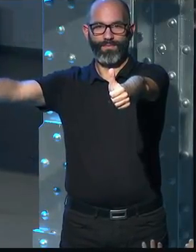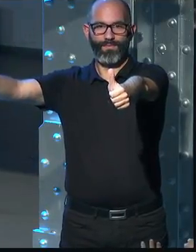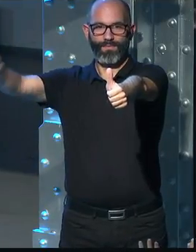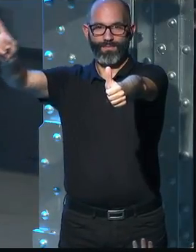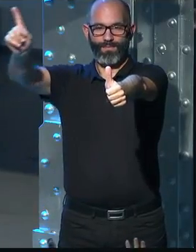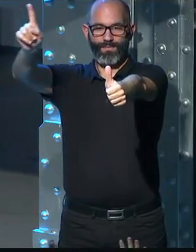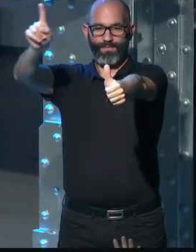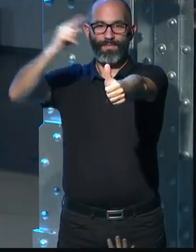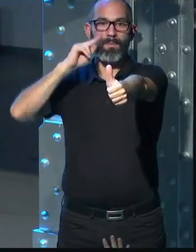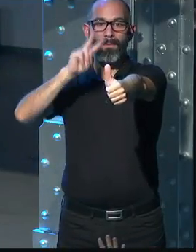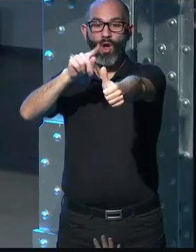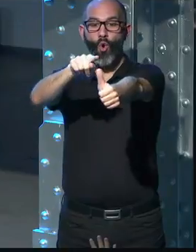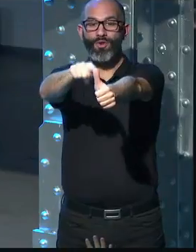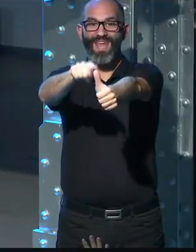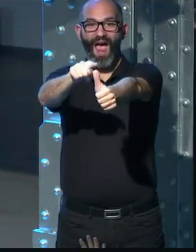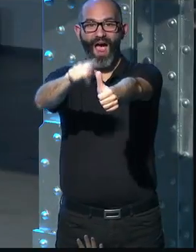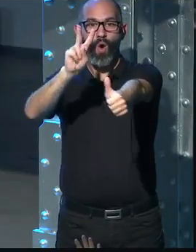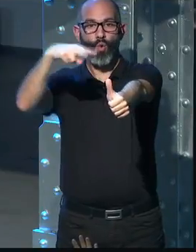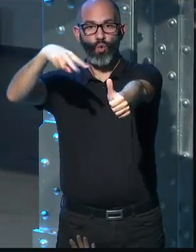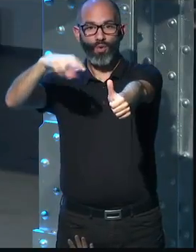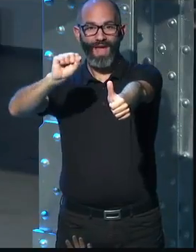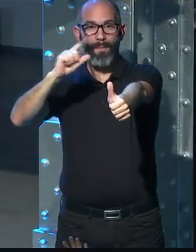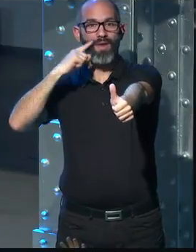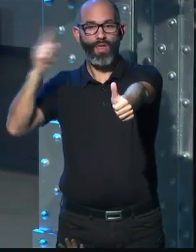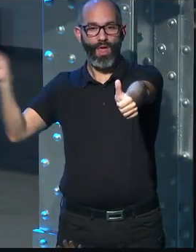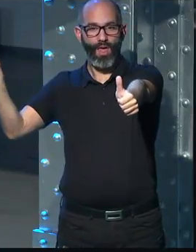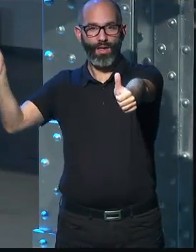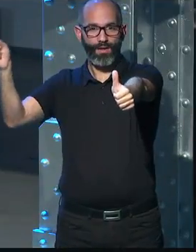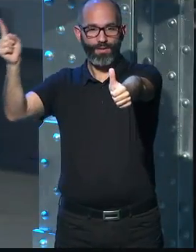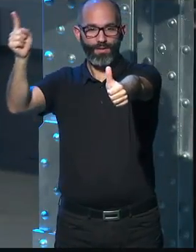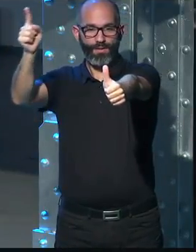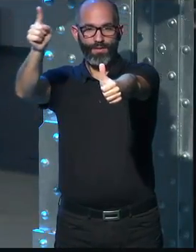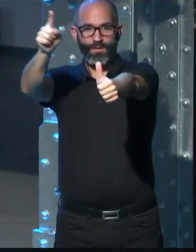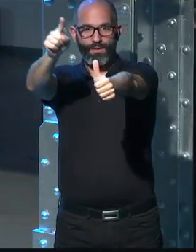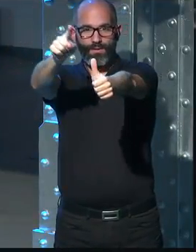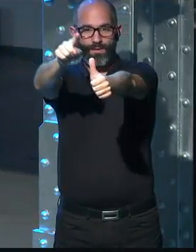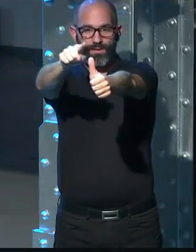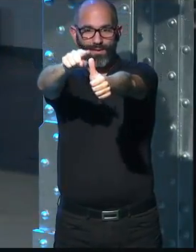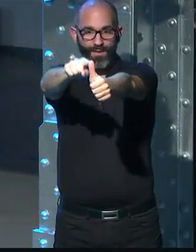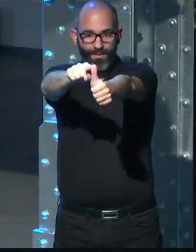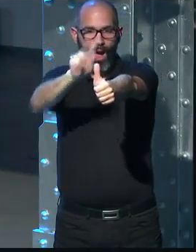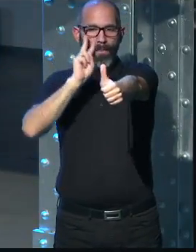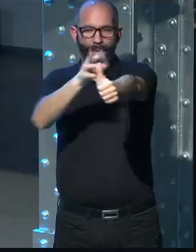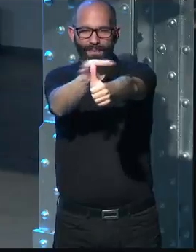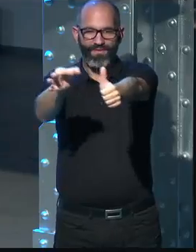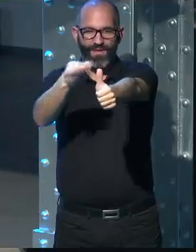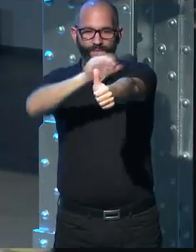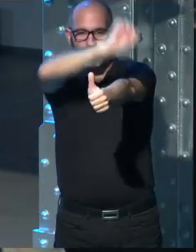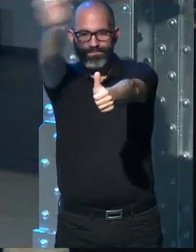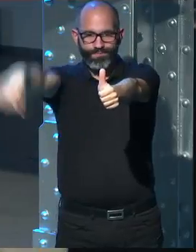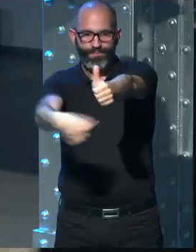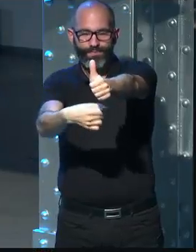sin dejar de mirar la uña, y veréis que no veis los detalles de la otra mano hasta que no esté prácticamente encima del dedo. ¿Vale? Si de mal vemos.